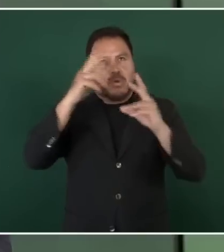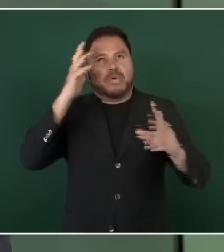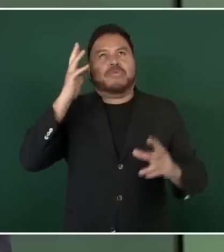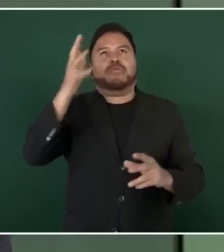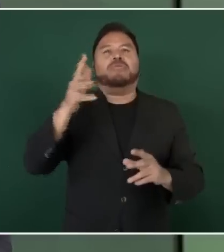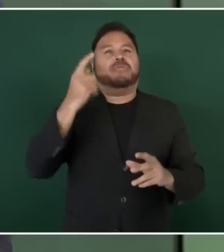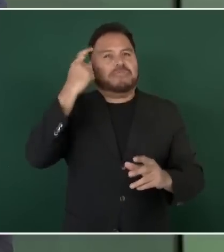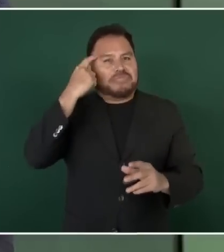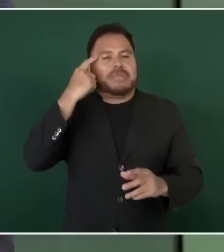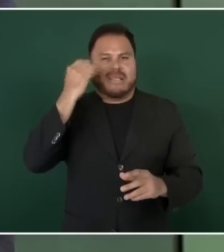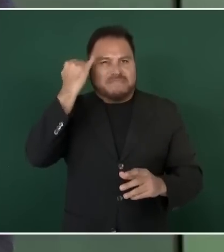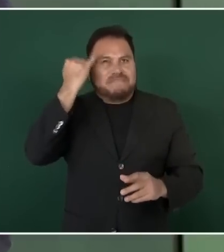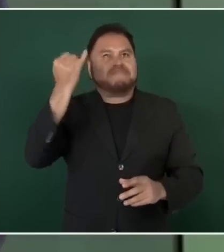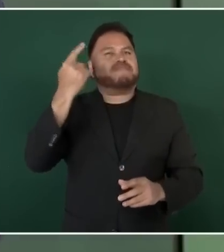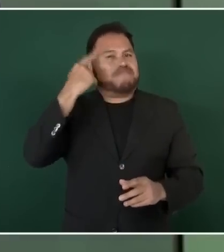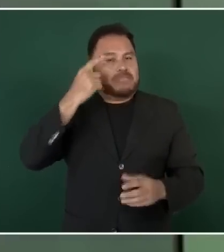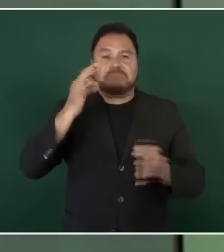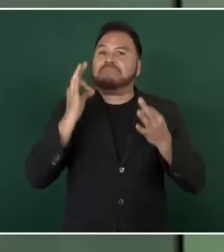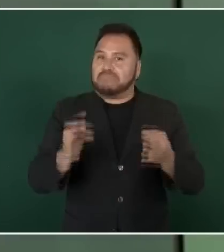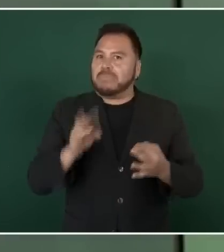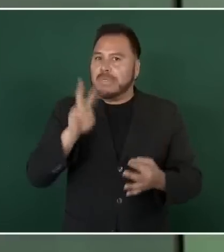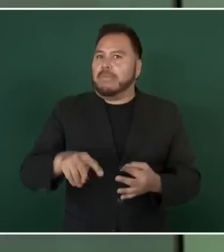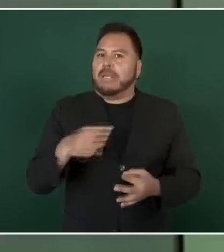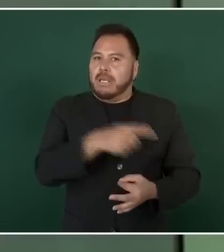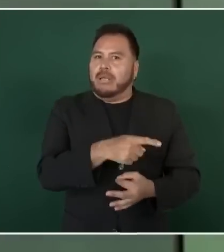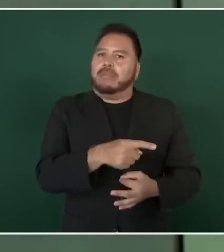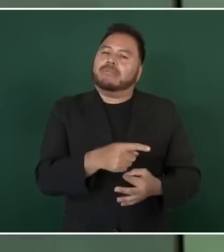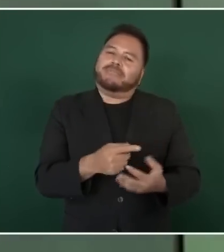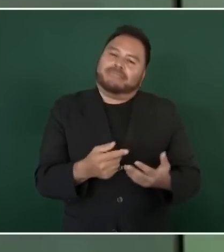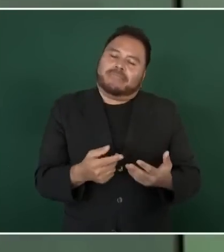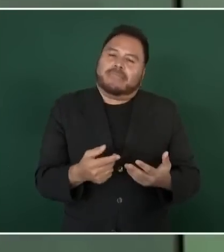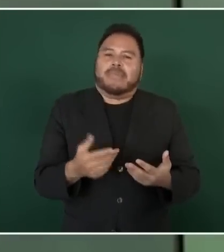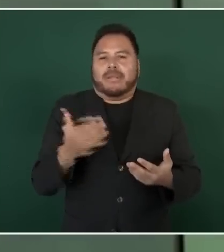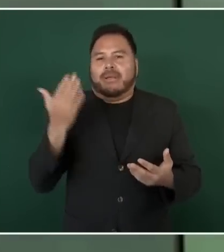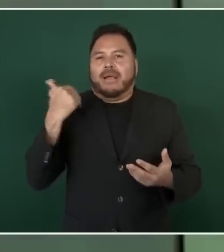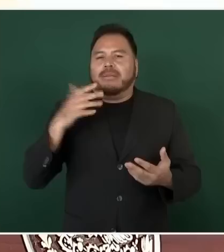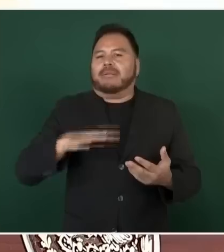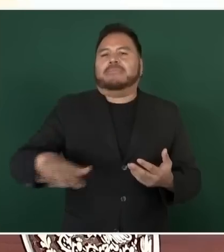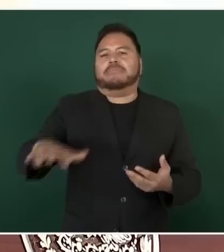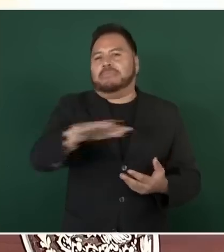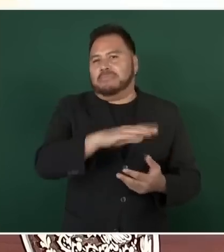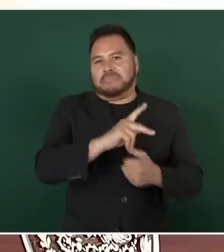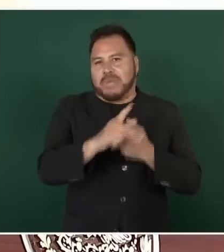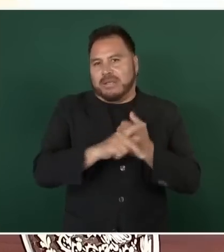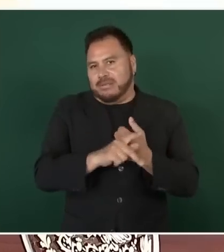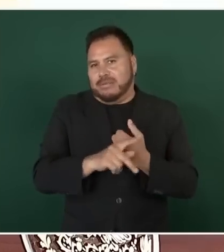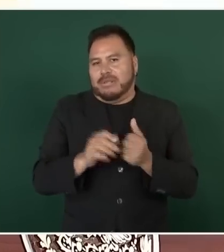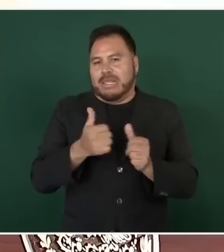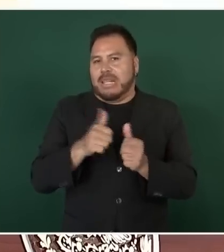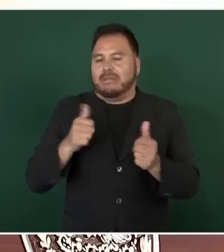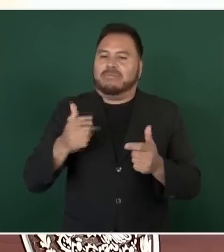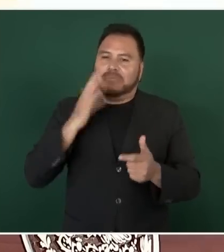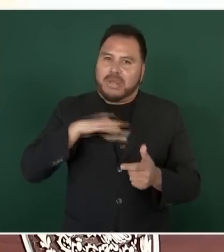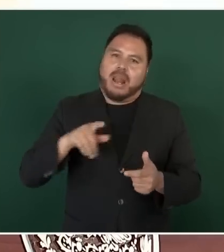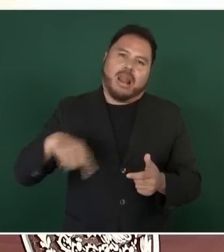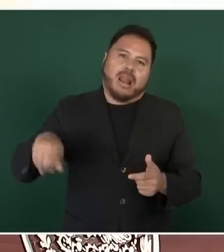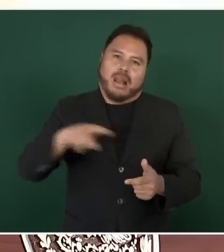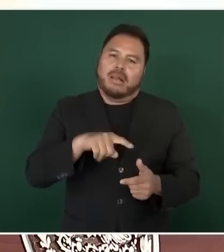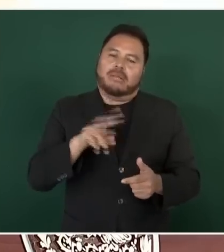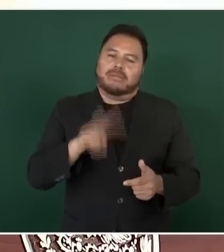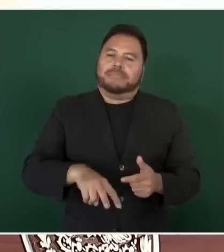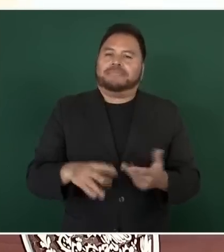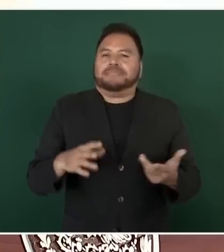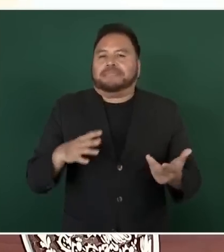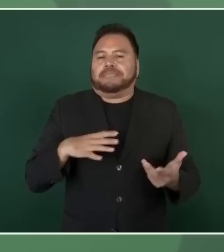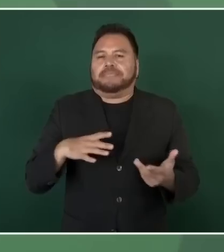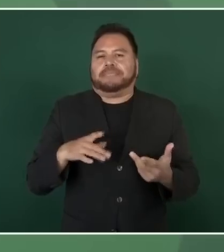un idealista extraordinario, víctima del atraso cívico del país y de la enorme